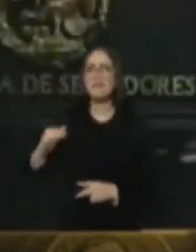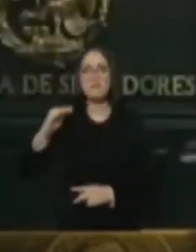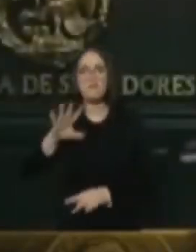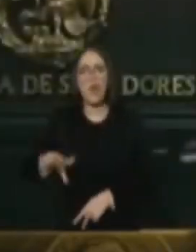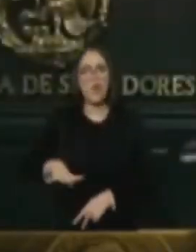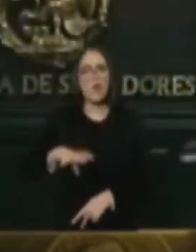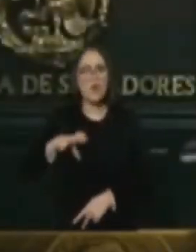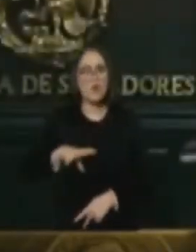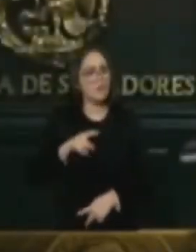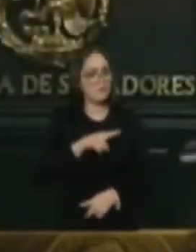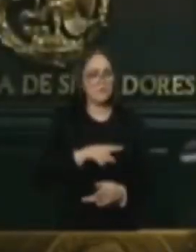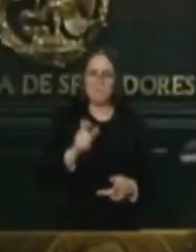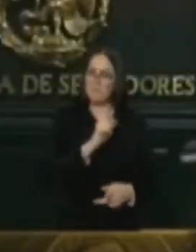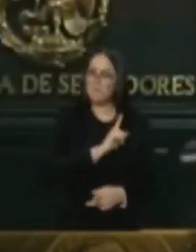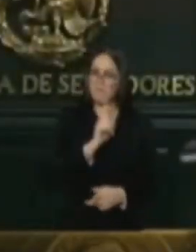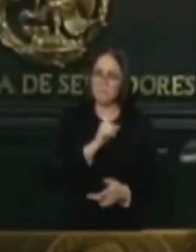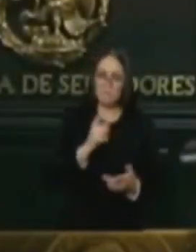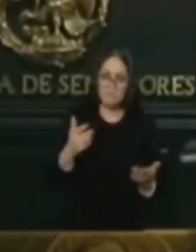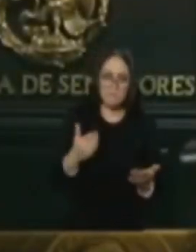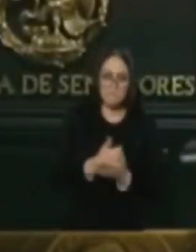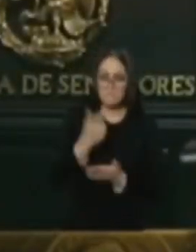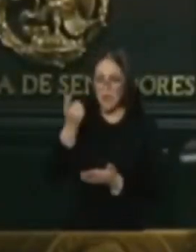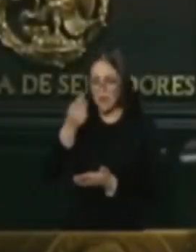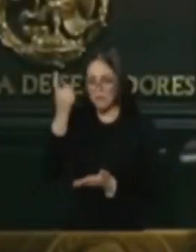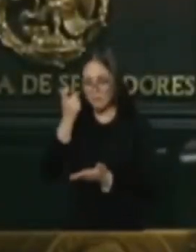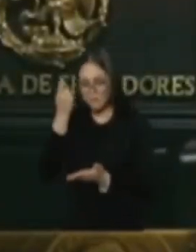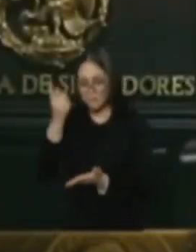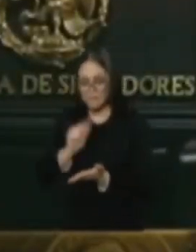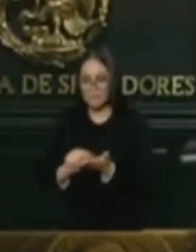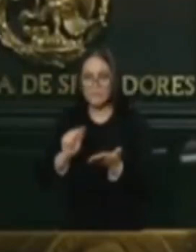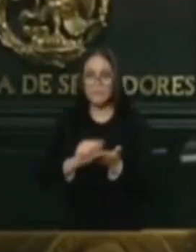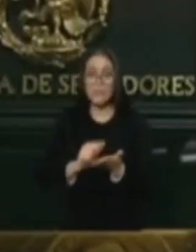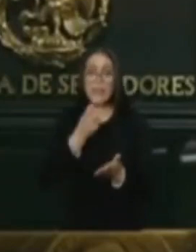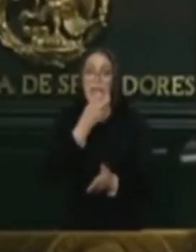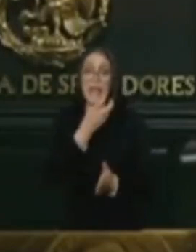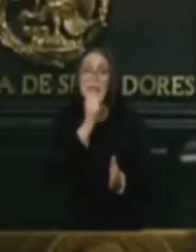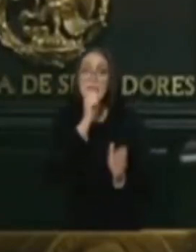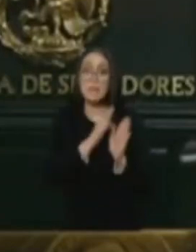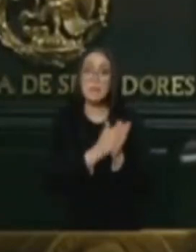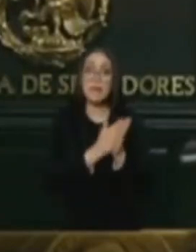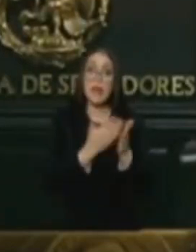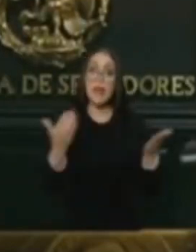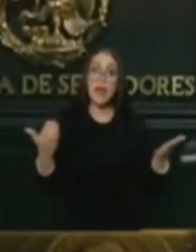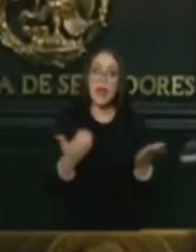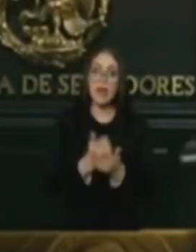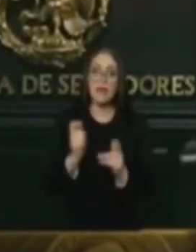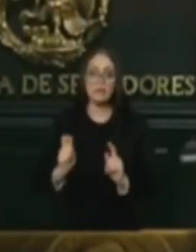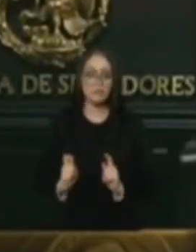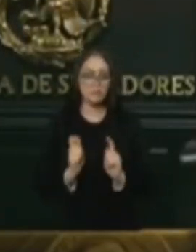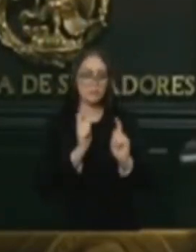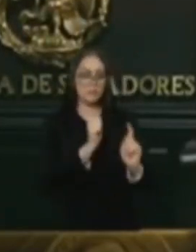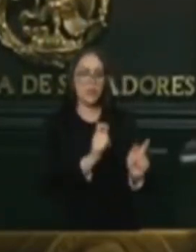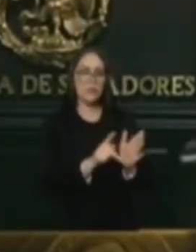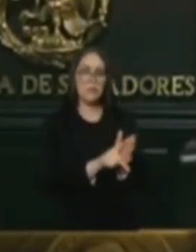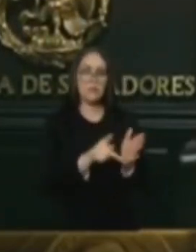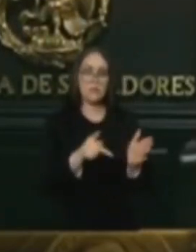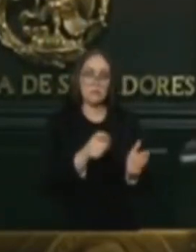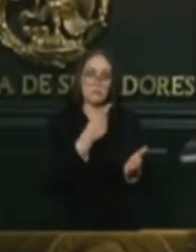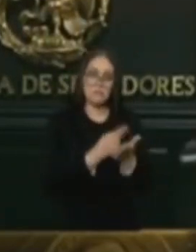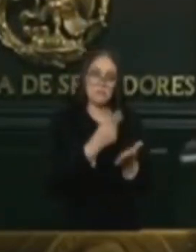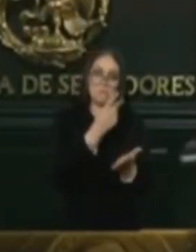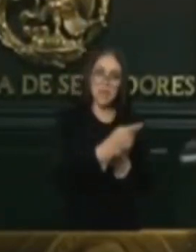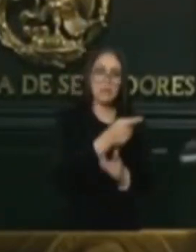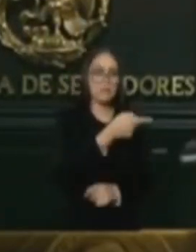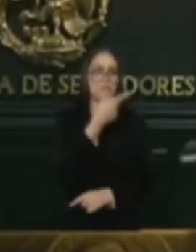Curiosamente, ese libro la haría merecedora del premio Javier Villaurrutia que entregaba el gobierno, el cual rechazó con